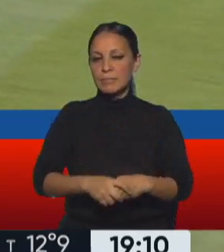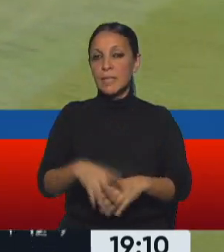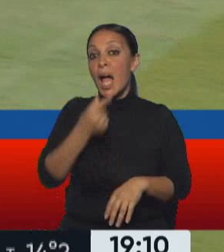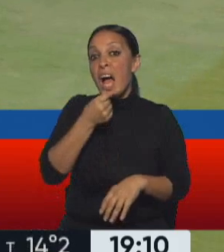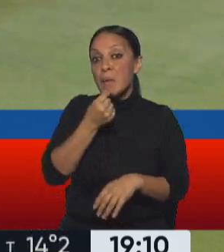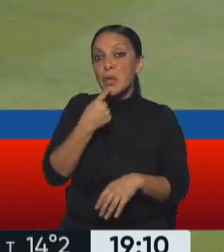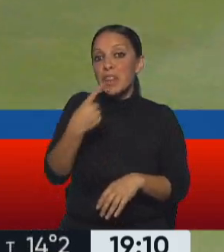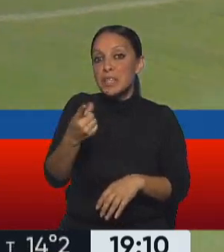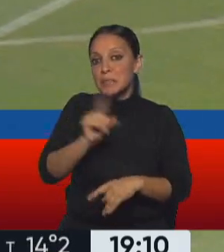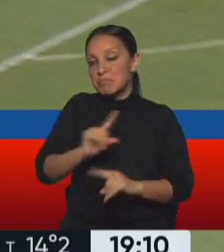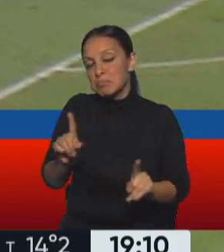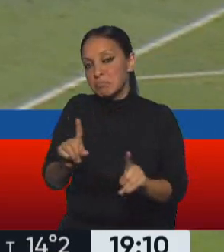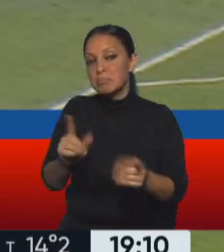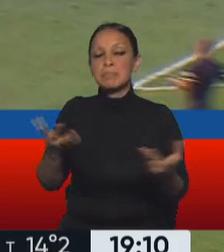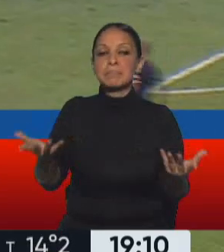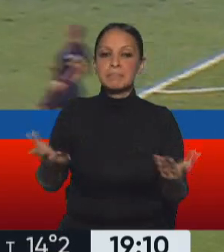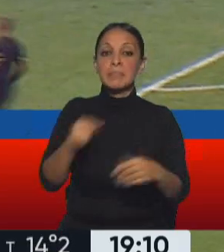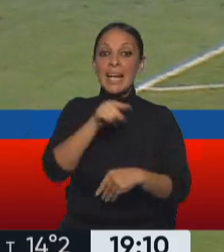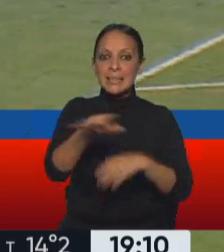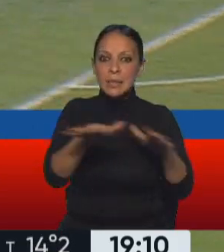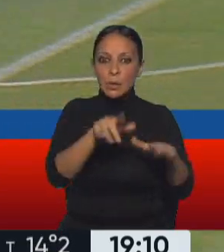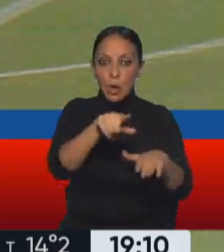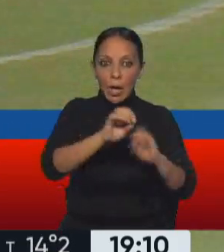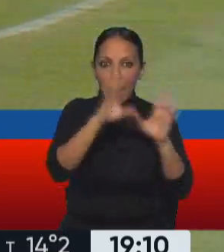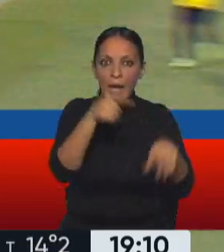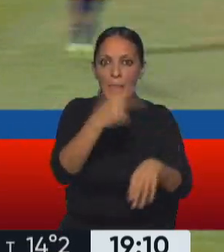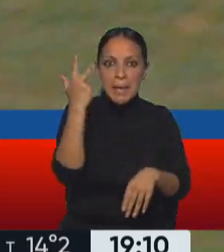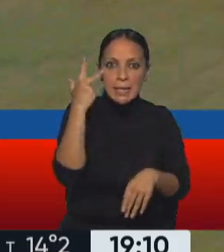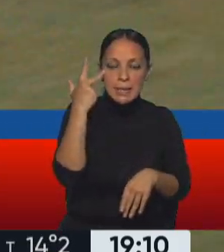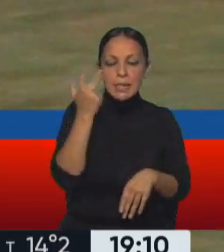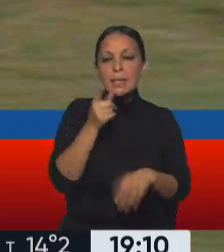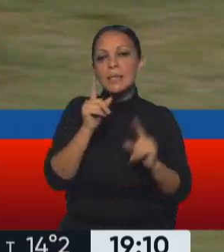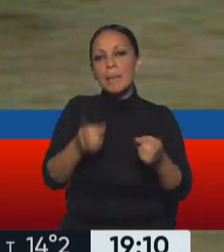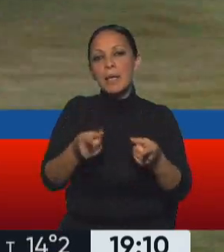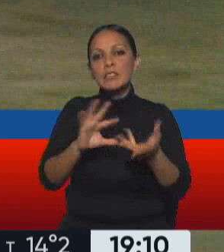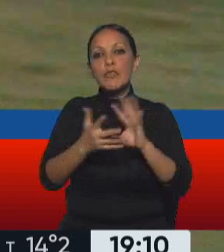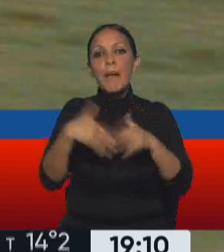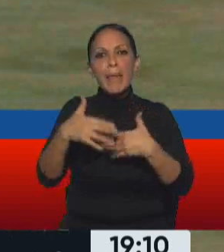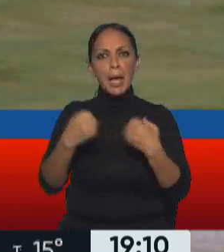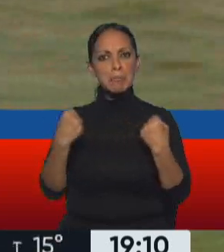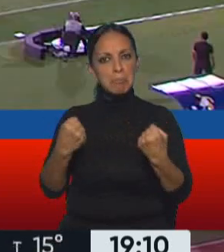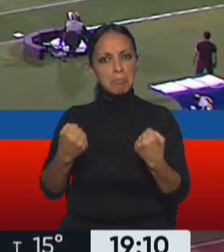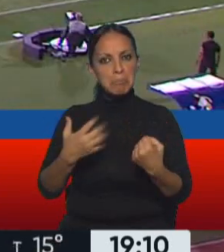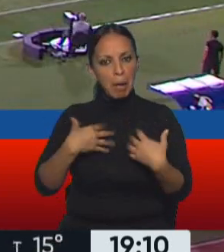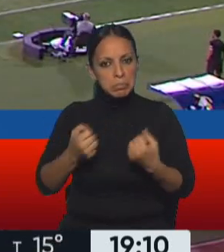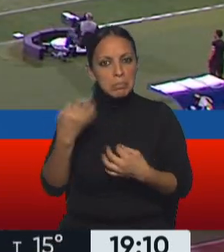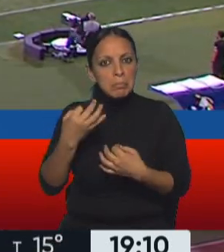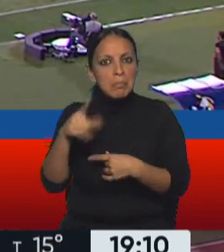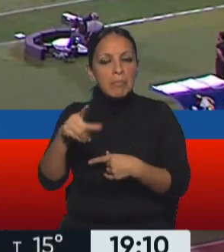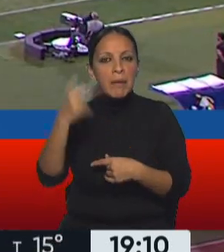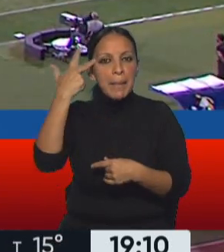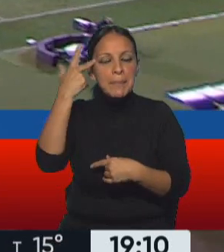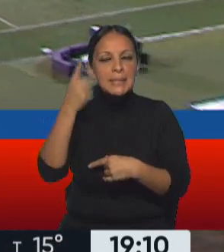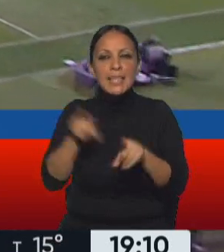fue del juego en sí esta situación clarísima también de messi para hablar un poco del rendimiento de messi que me da la sensación como dijimos en los